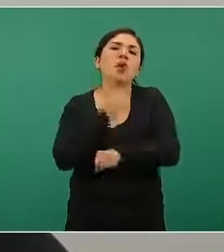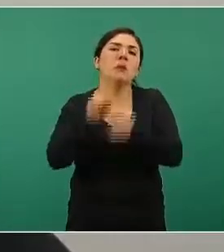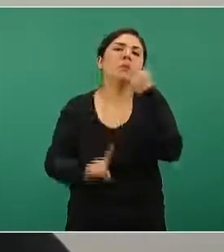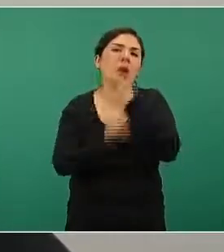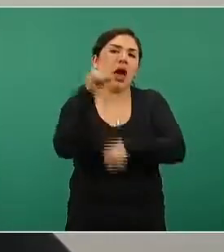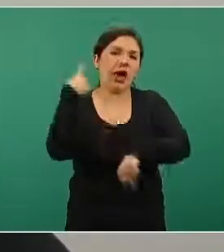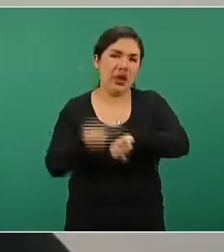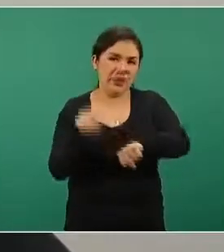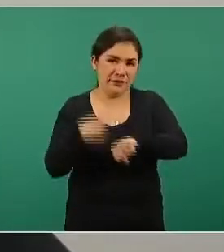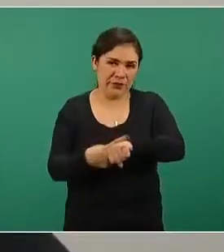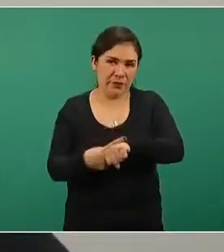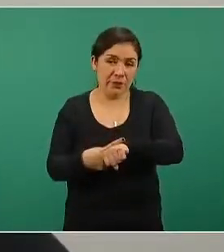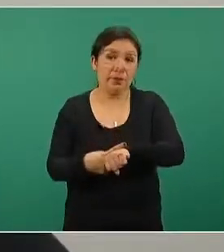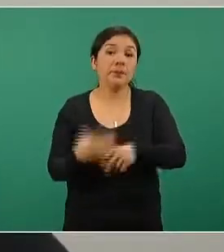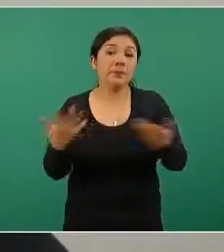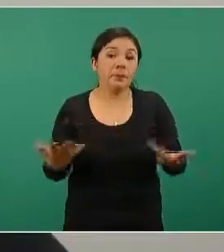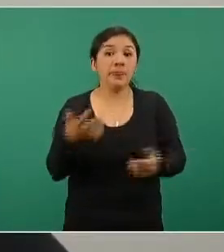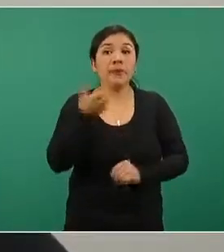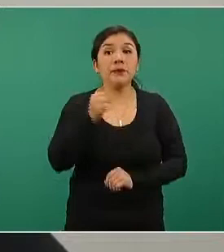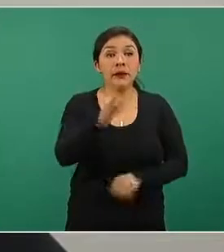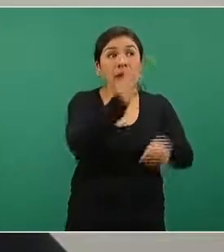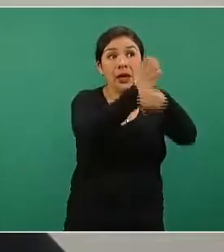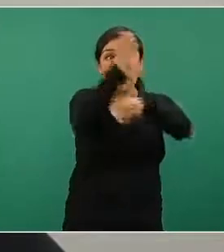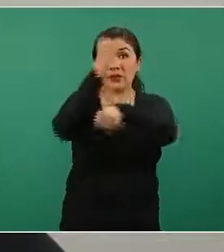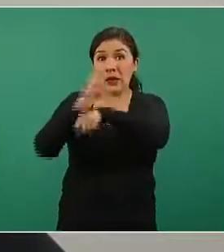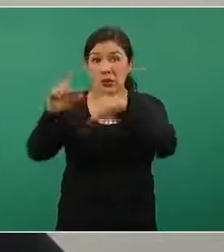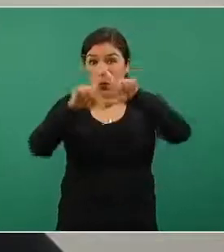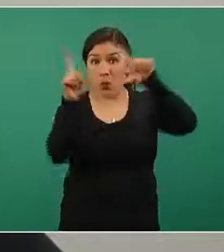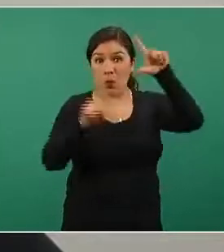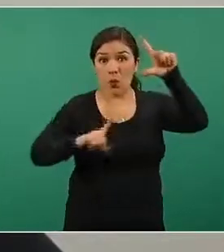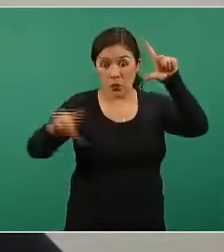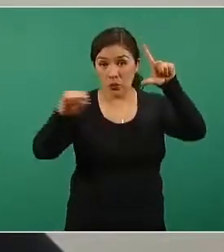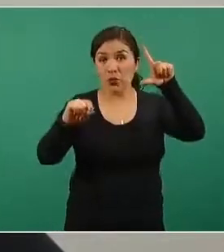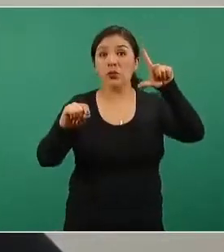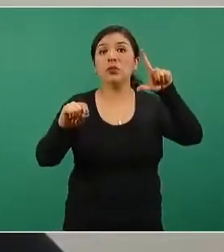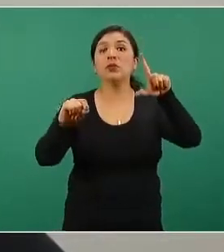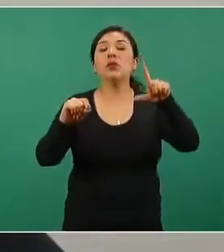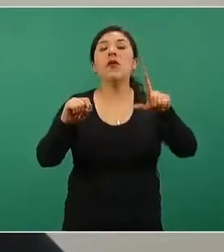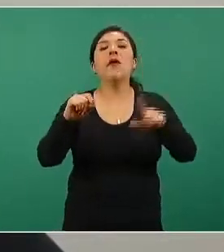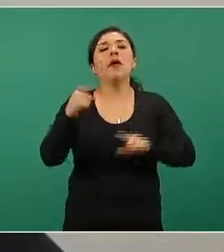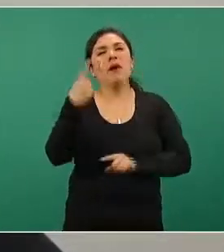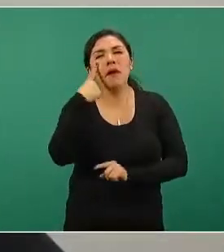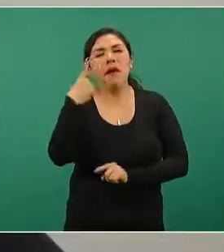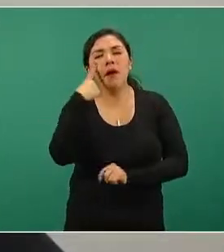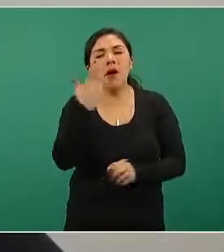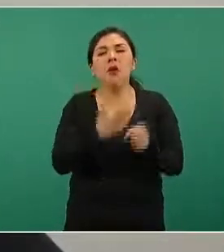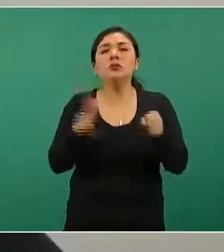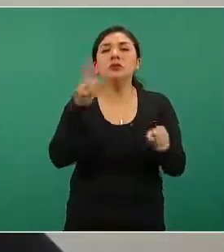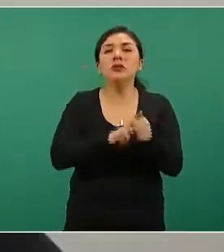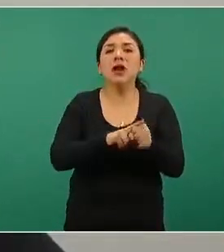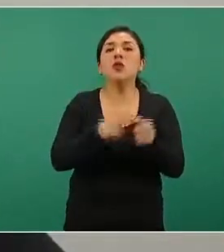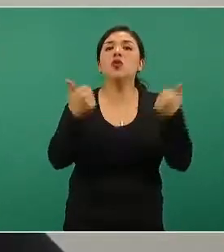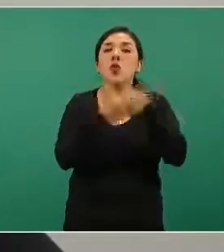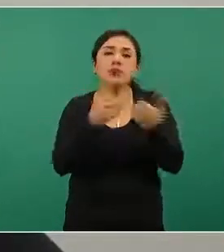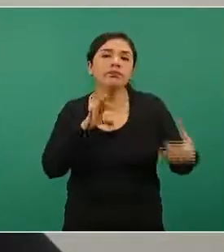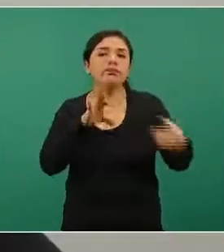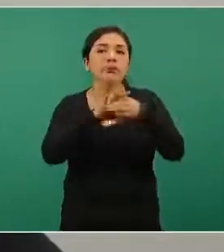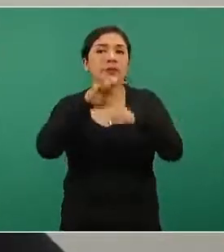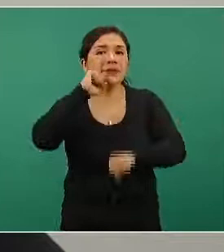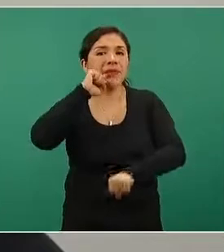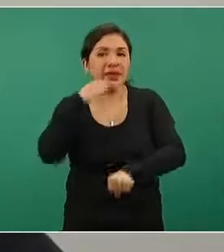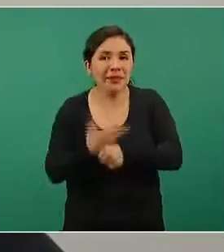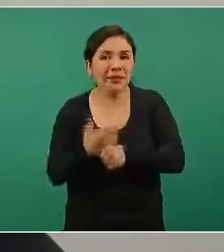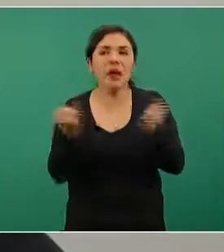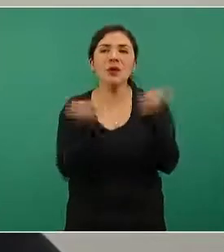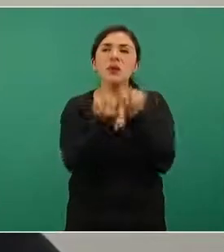pandemia. Cada una de las entidades federativas, obviamente para los hospitales que dependen de sus secretarías, así como